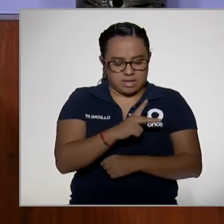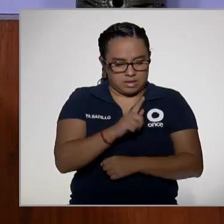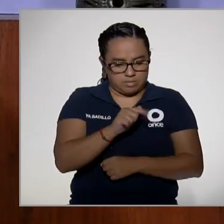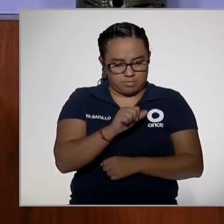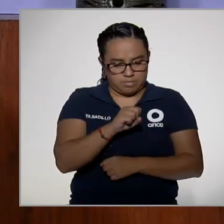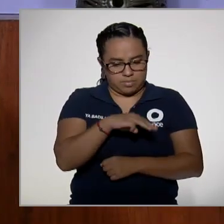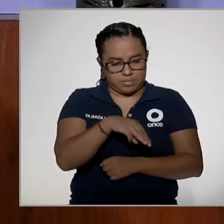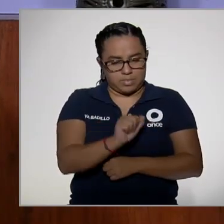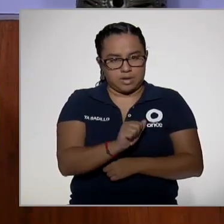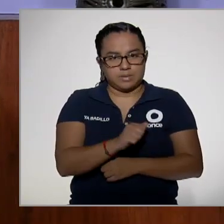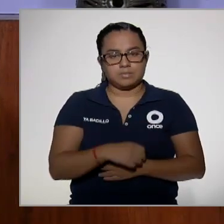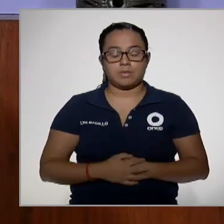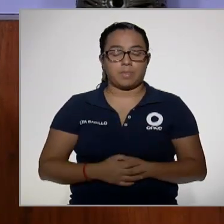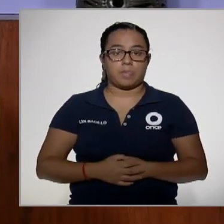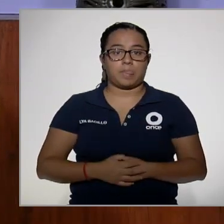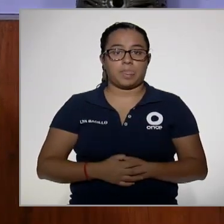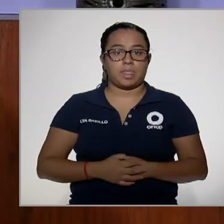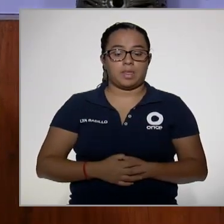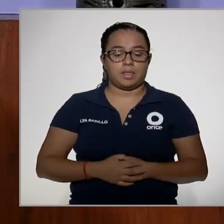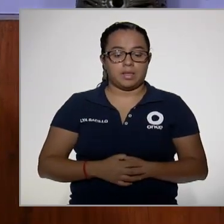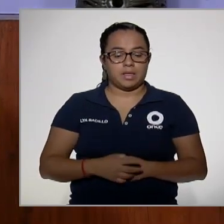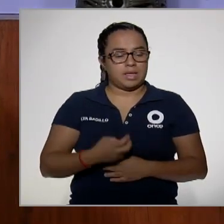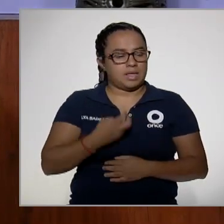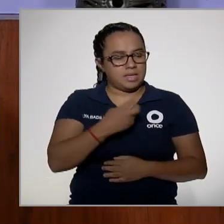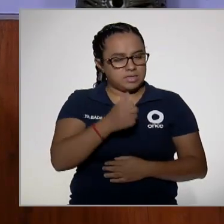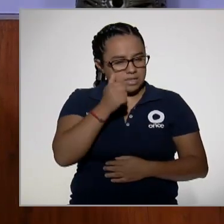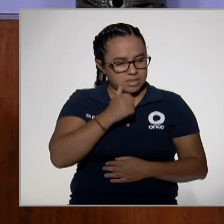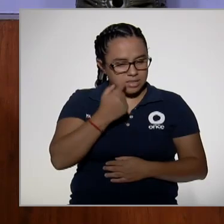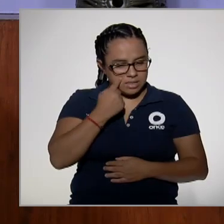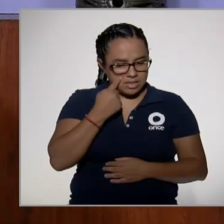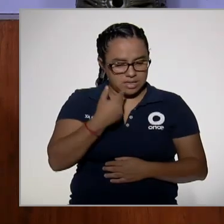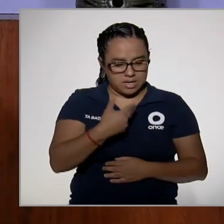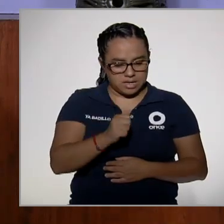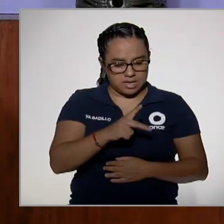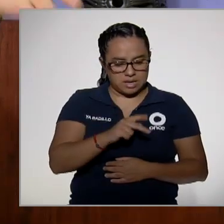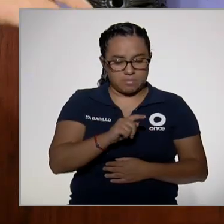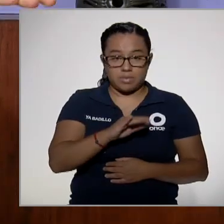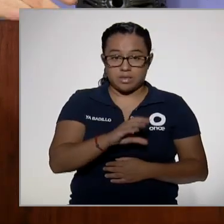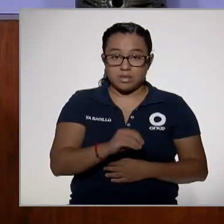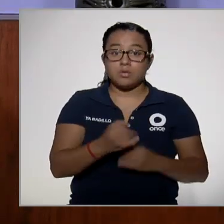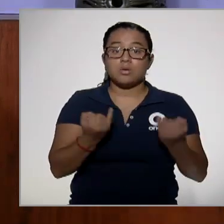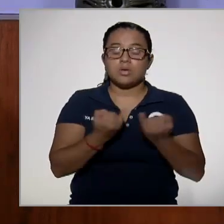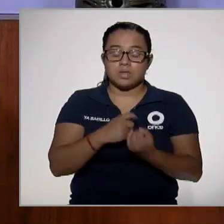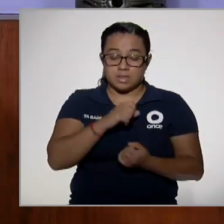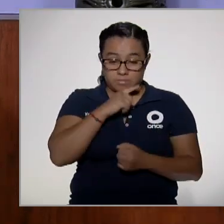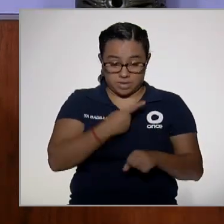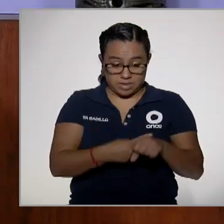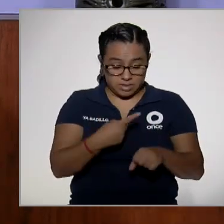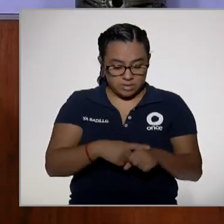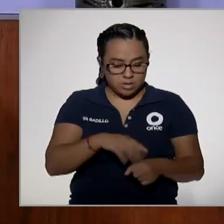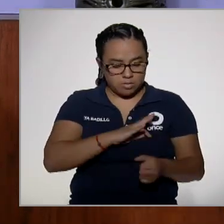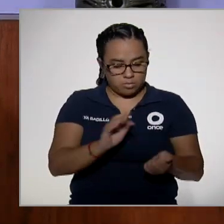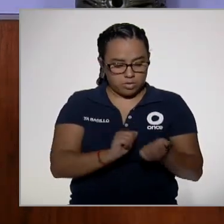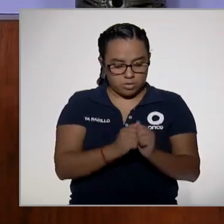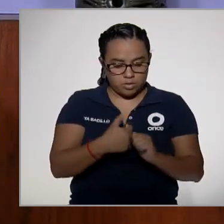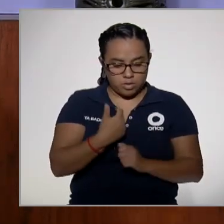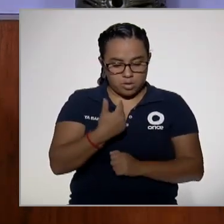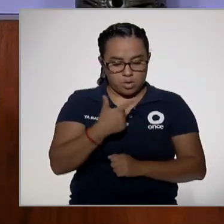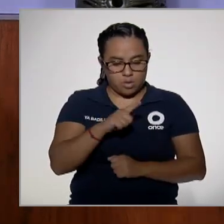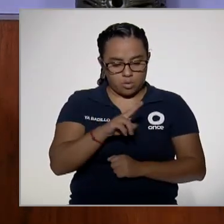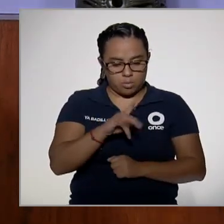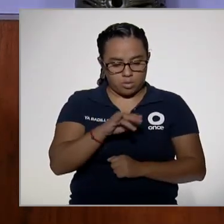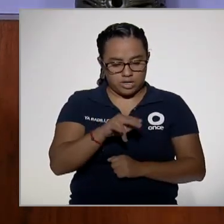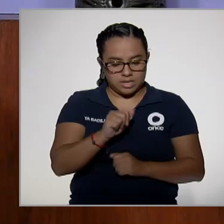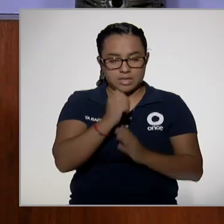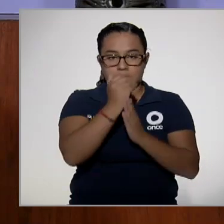y estas general se producen principalmente a nivel hepático y bueno algunos trastornos hepáticos pueden ocasionar la orina disminuidas y